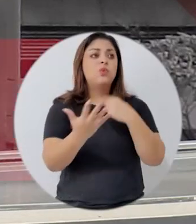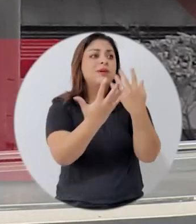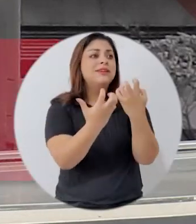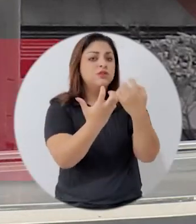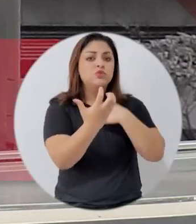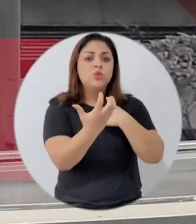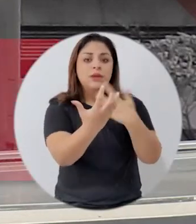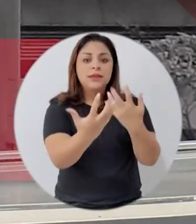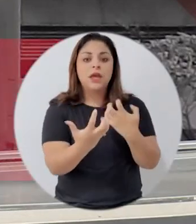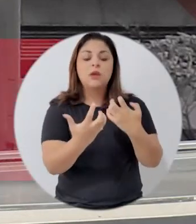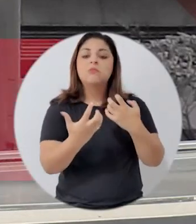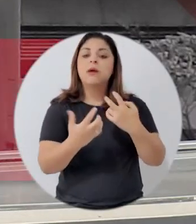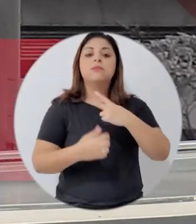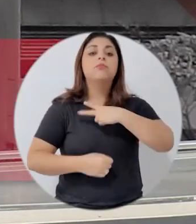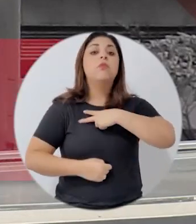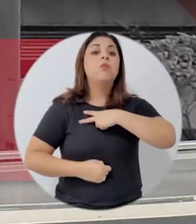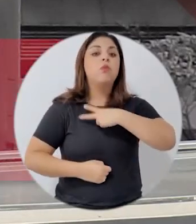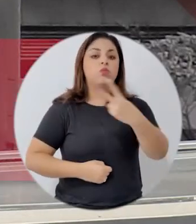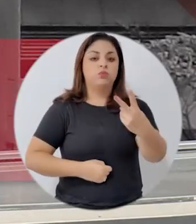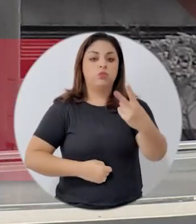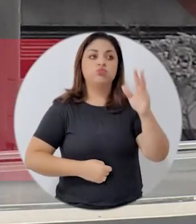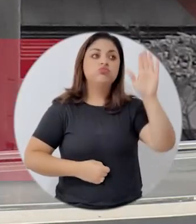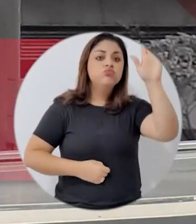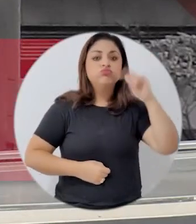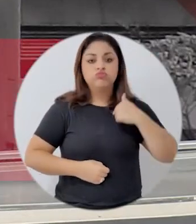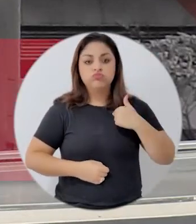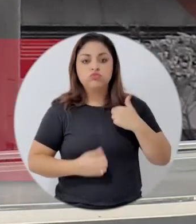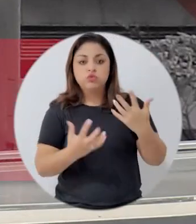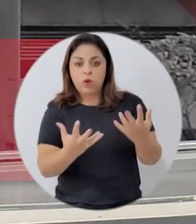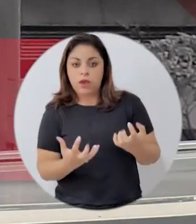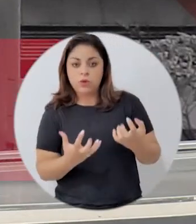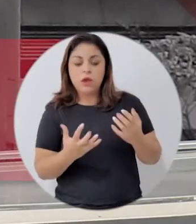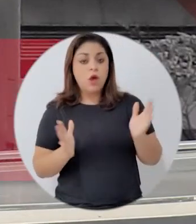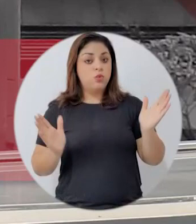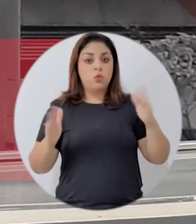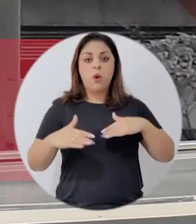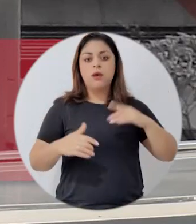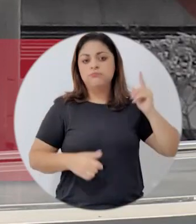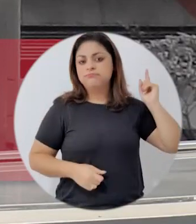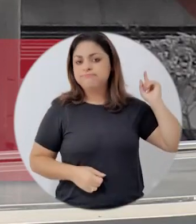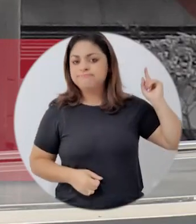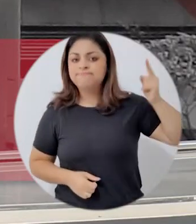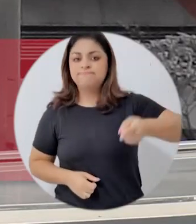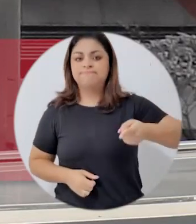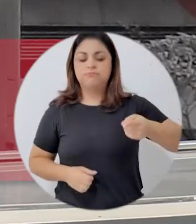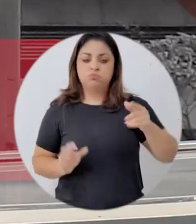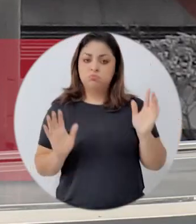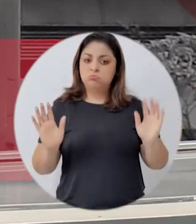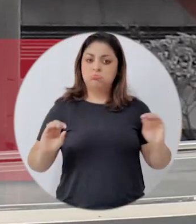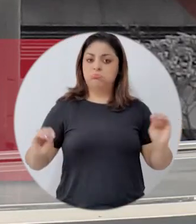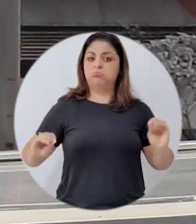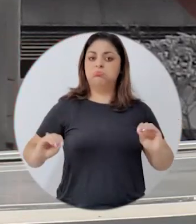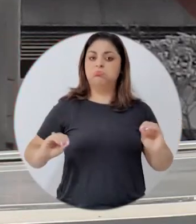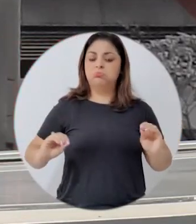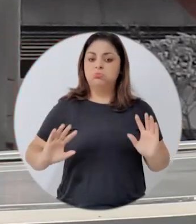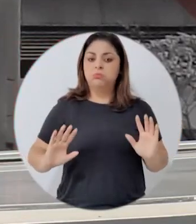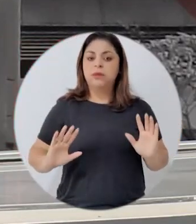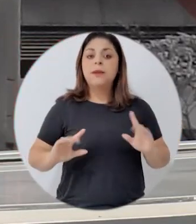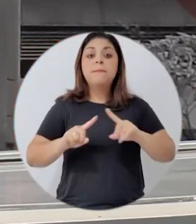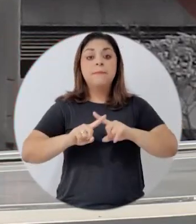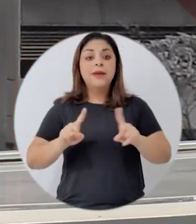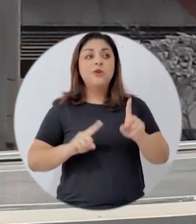voluntario, ¿verdad? No hay una obligatoriedad de que las instituciones o las empresas tengan que ser carbono